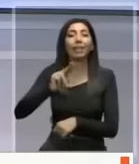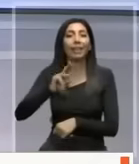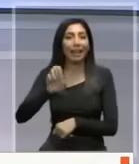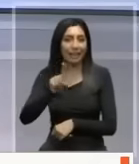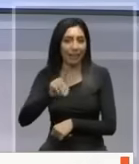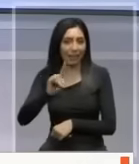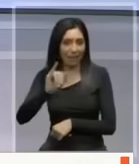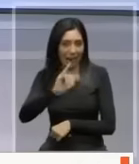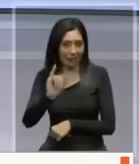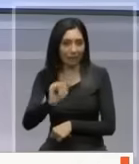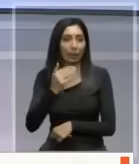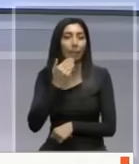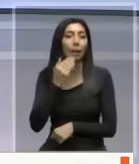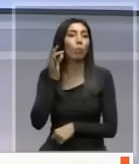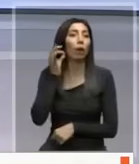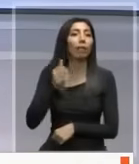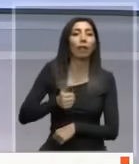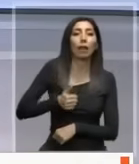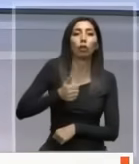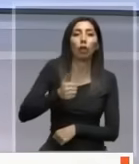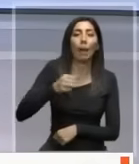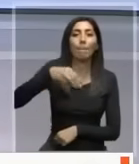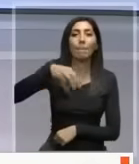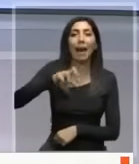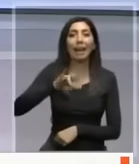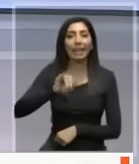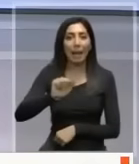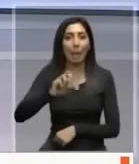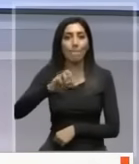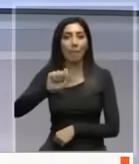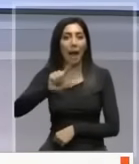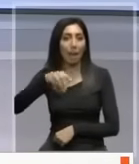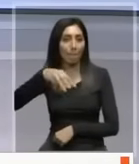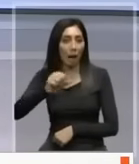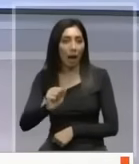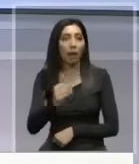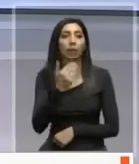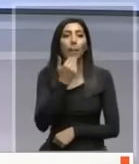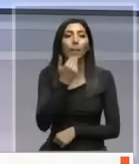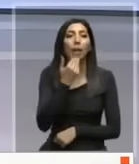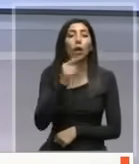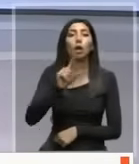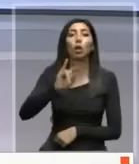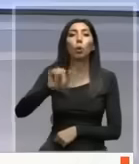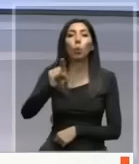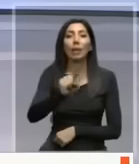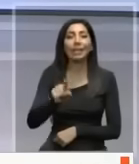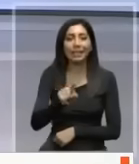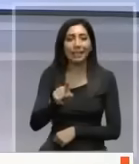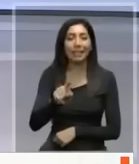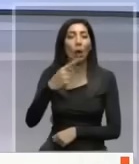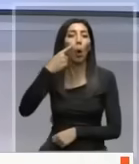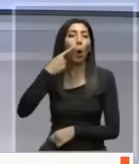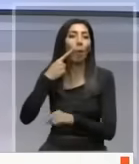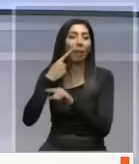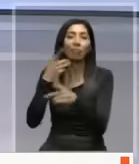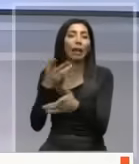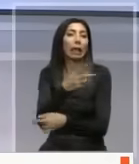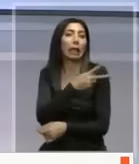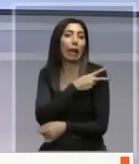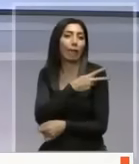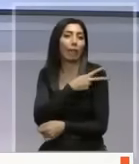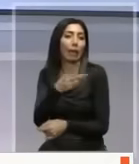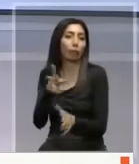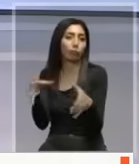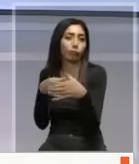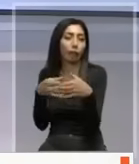directora subrogante de control, María Isabel Palma, y en una segunda línea aparecen Luis Japaz, que era una especie de jefe de gabinete, si usted quiere,